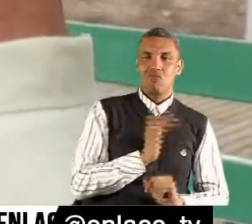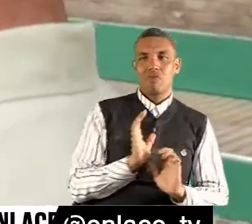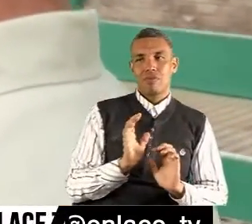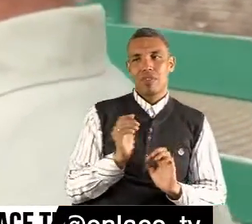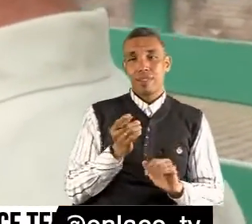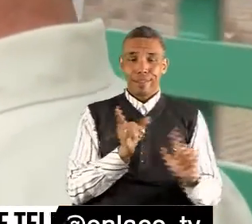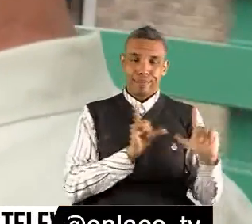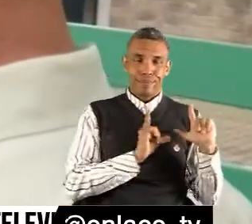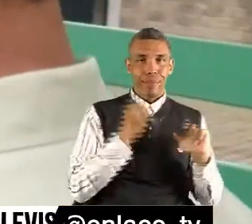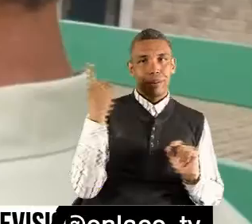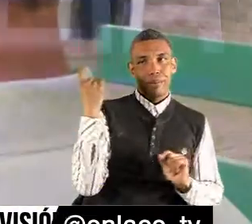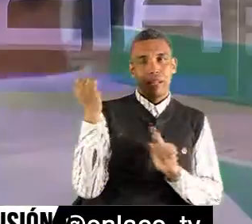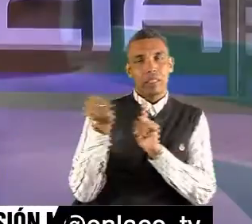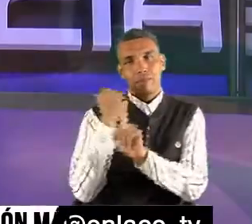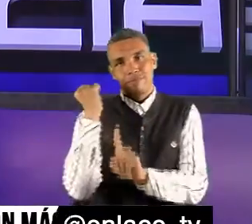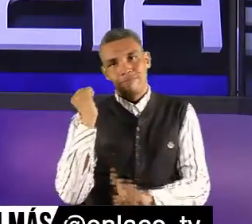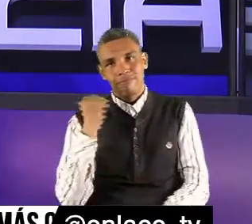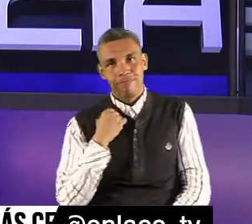maestro.